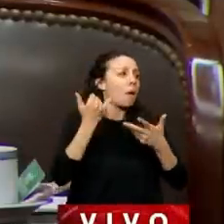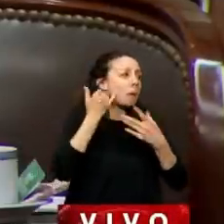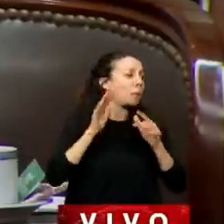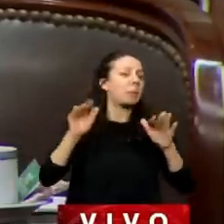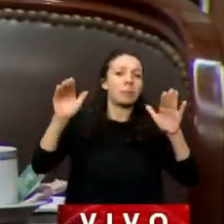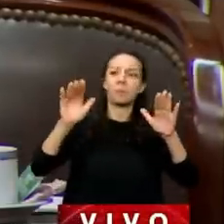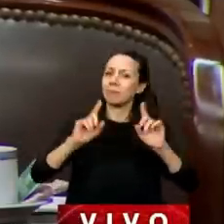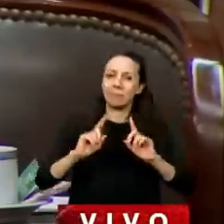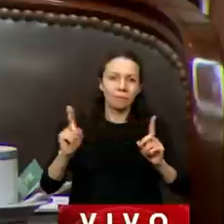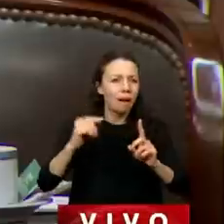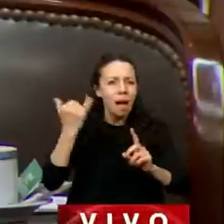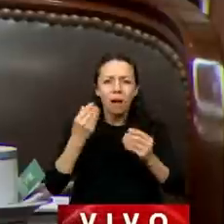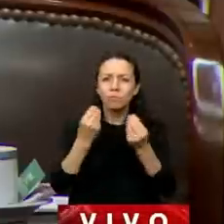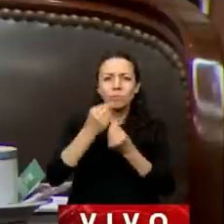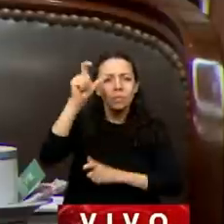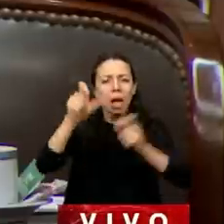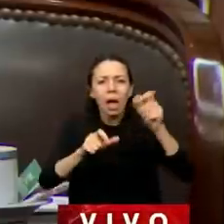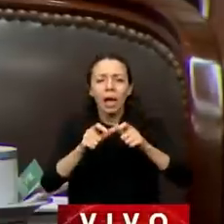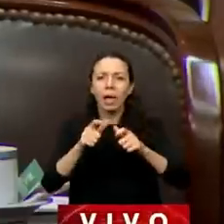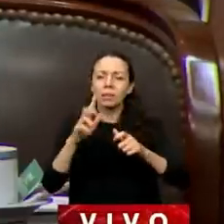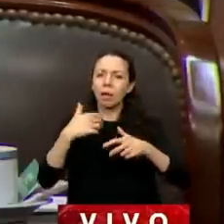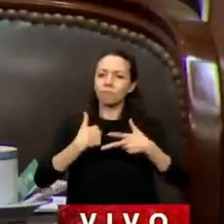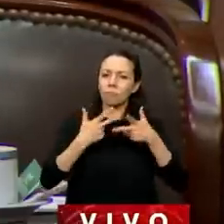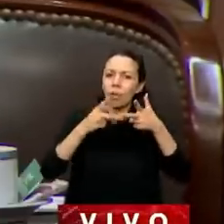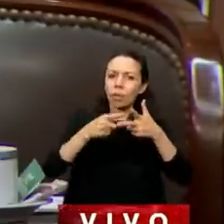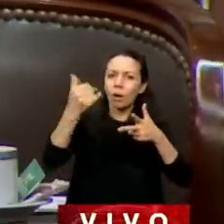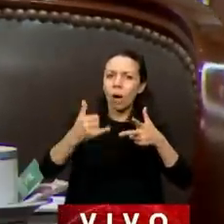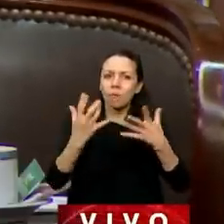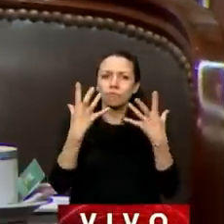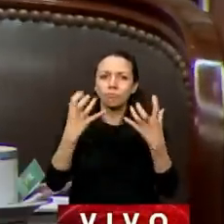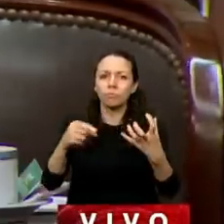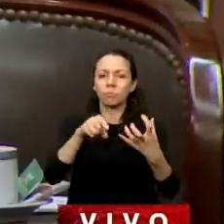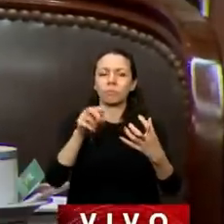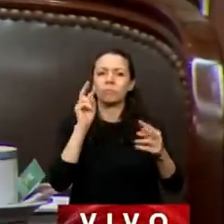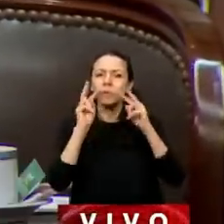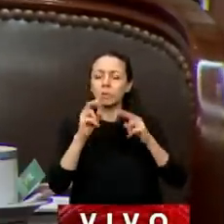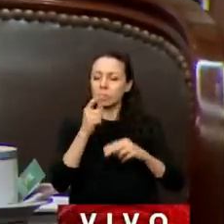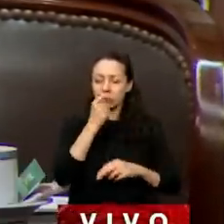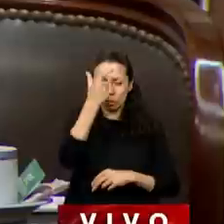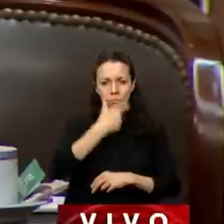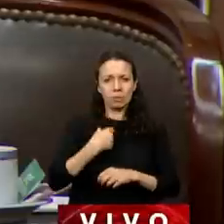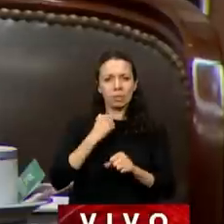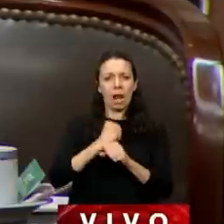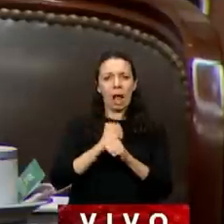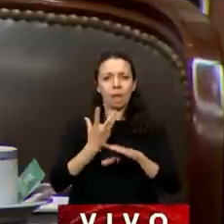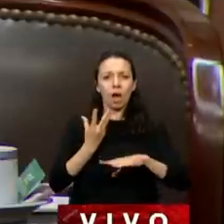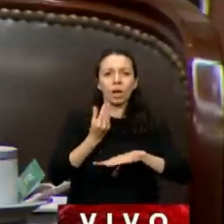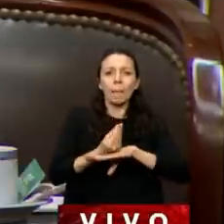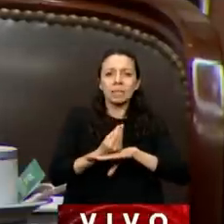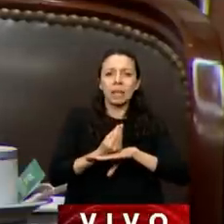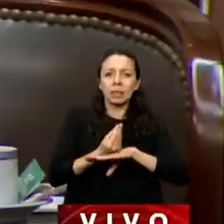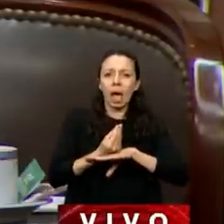porque las escuchan muchísimas personas y cuando somos representantes, cuando tenemos una función